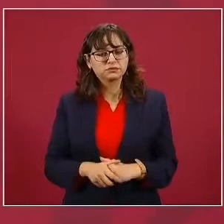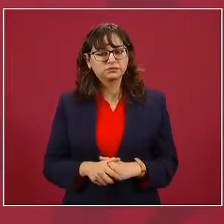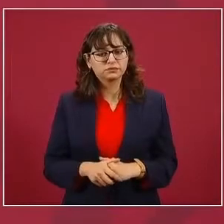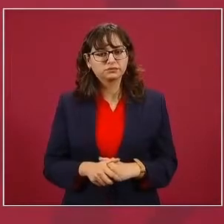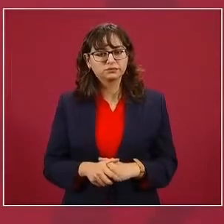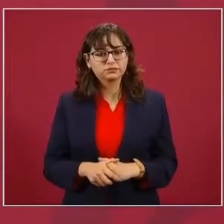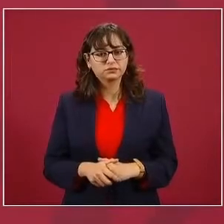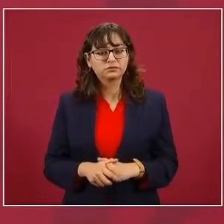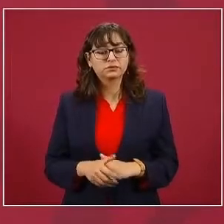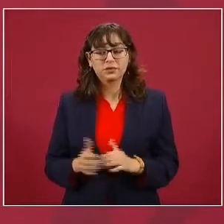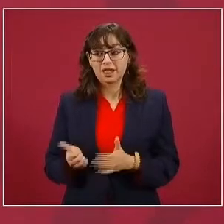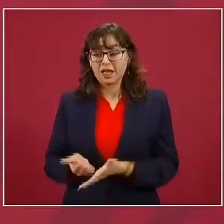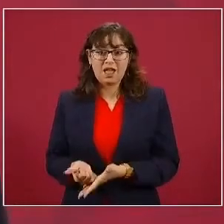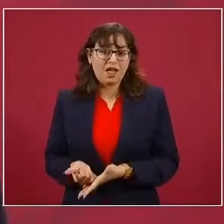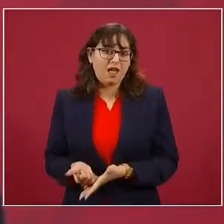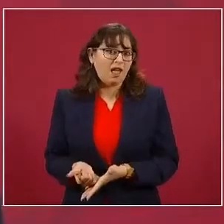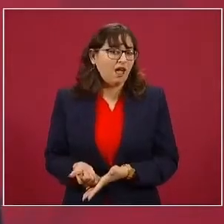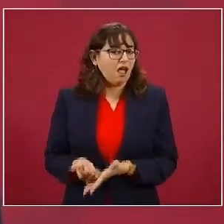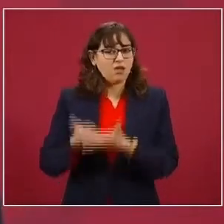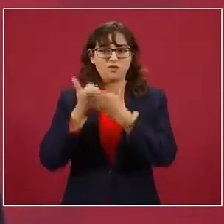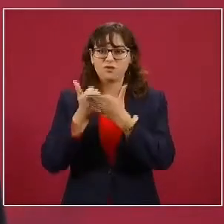Y eso nos permitió,